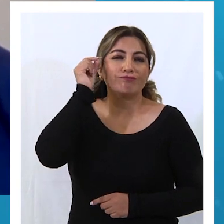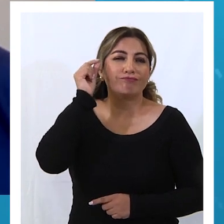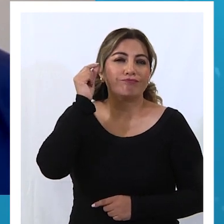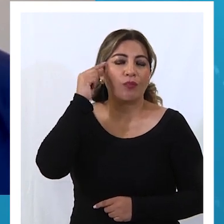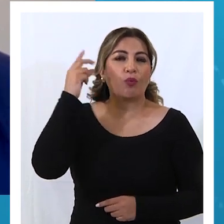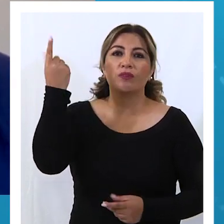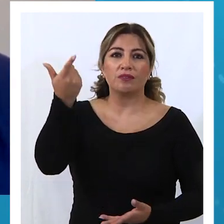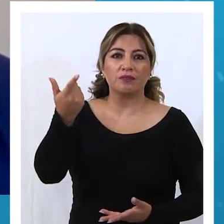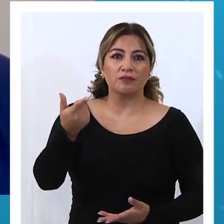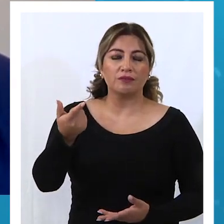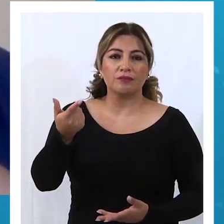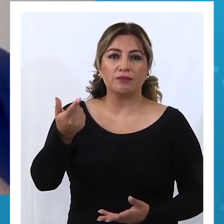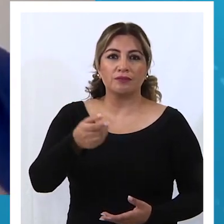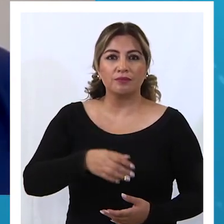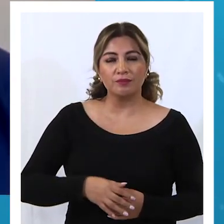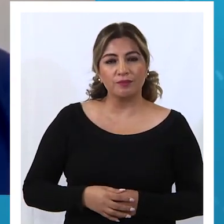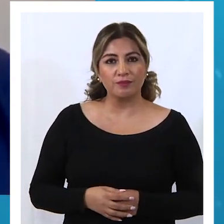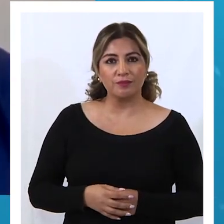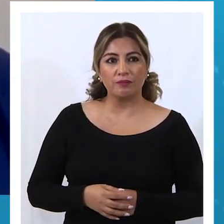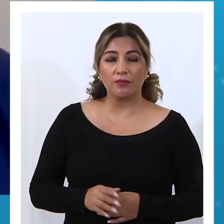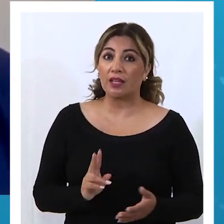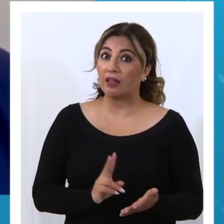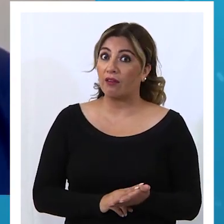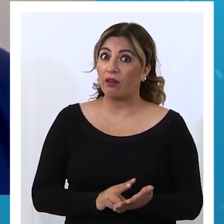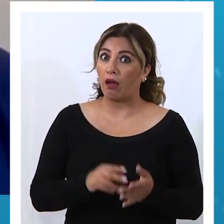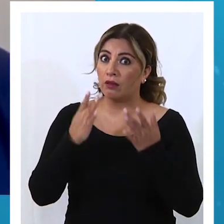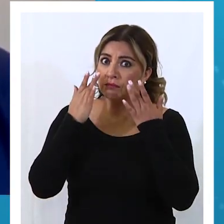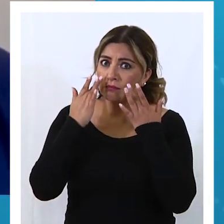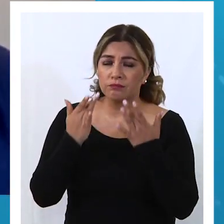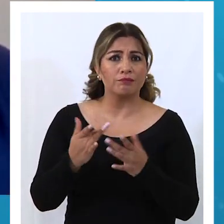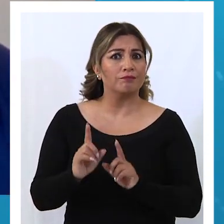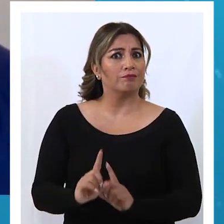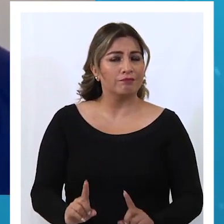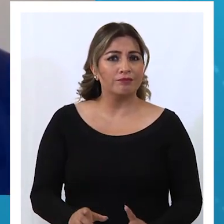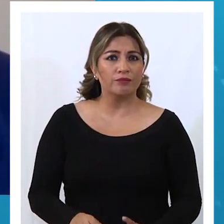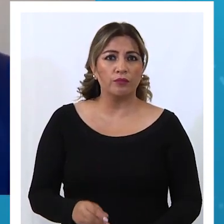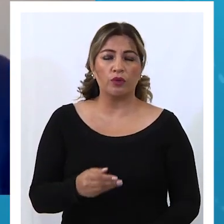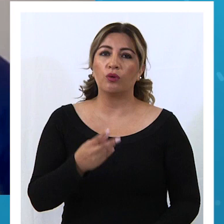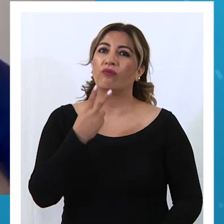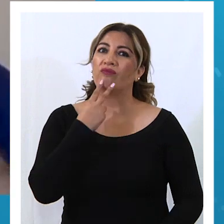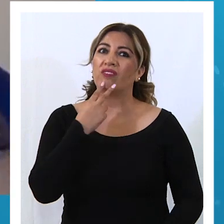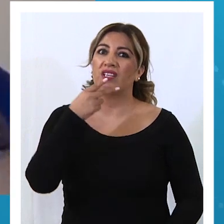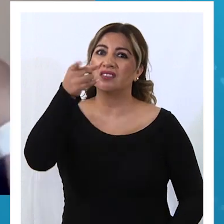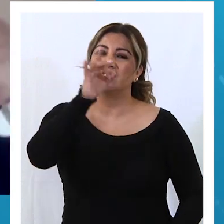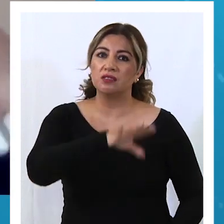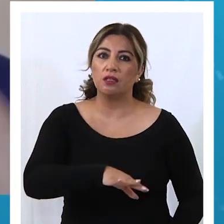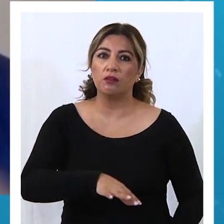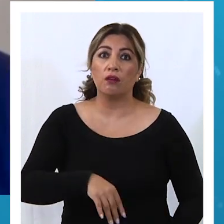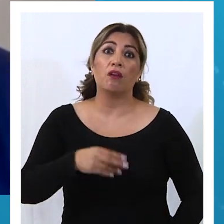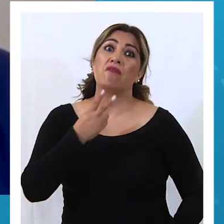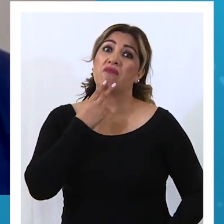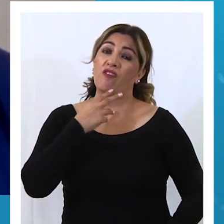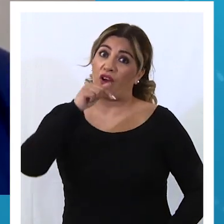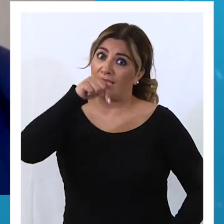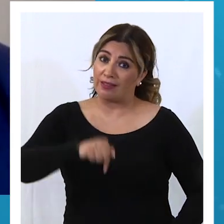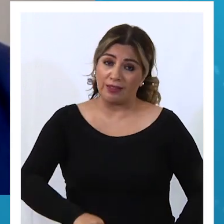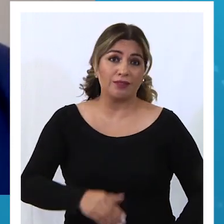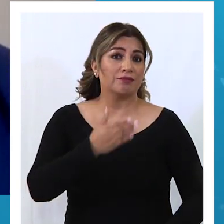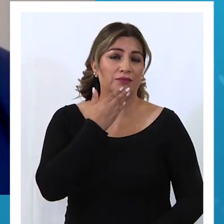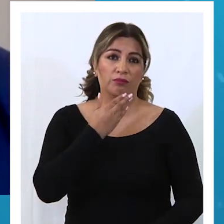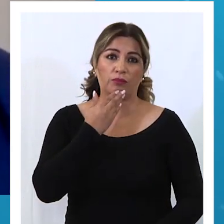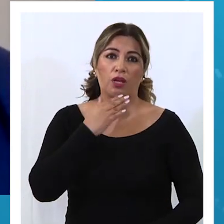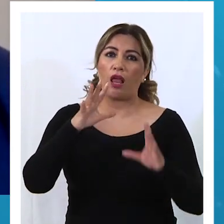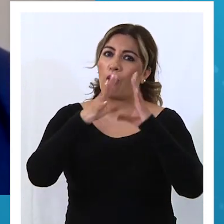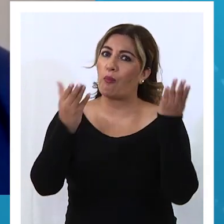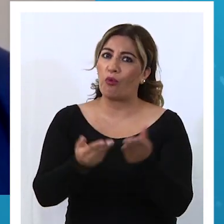de lo serio que puede ser, y en realidad me ha sorprendido porque lo que están viviendo ustedes en Chile lo estamos viviendo aquí, y creo que